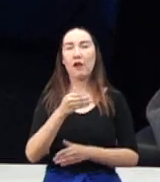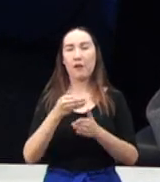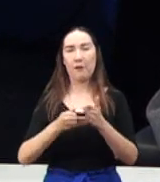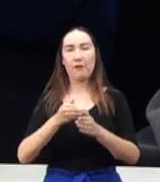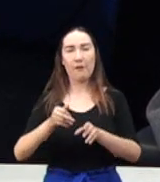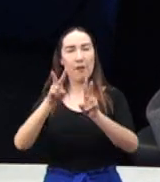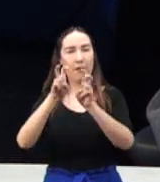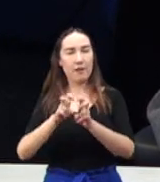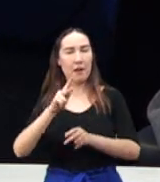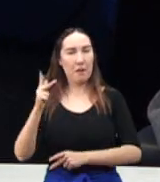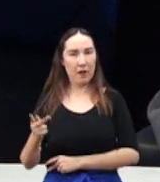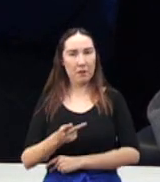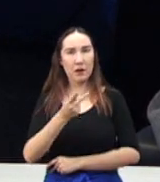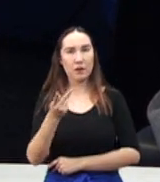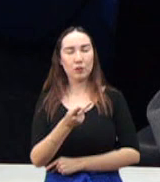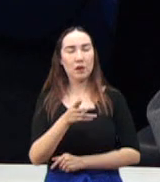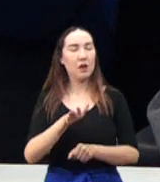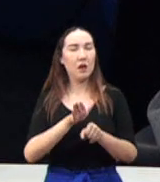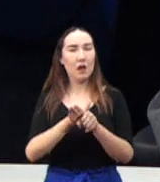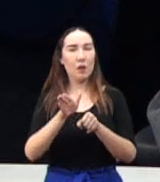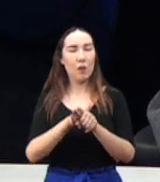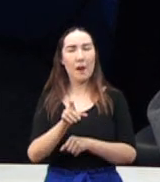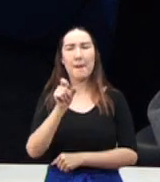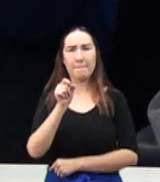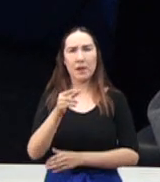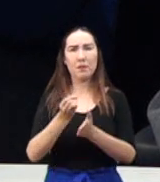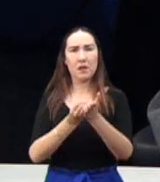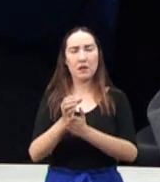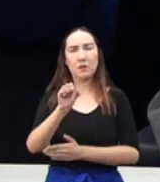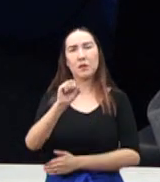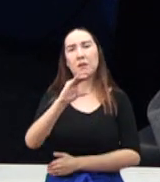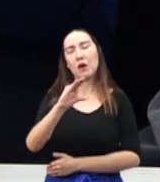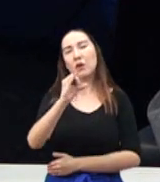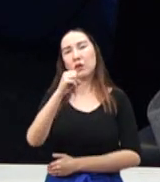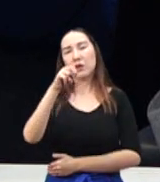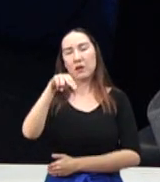tema, otra pregunta sobre la misma decisión de la Suprema